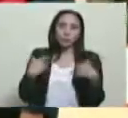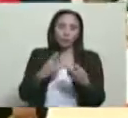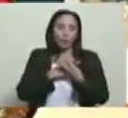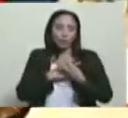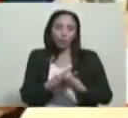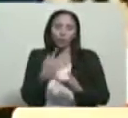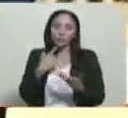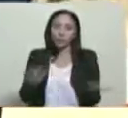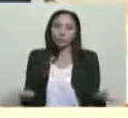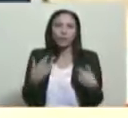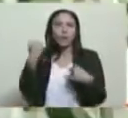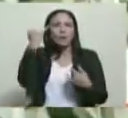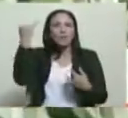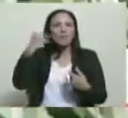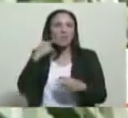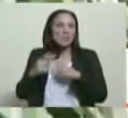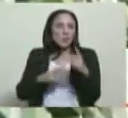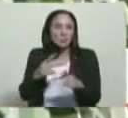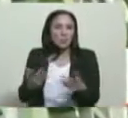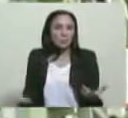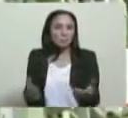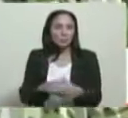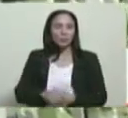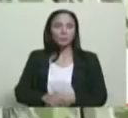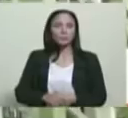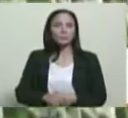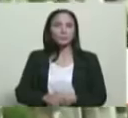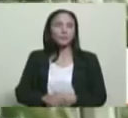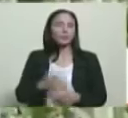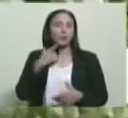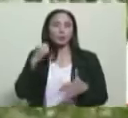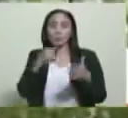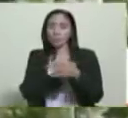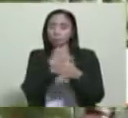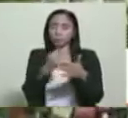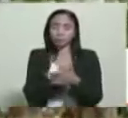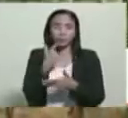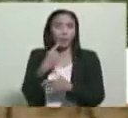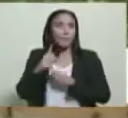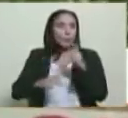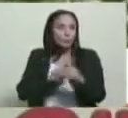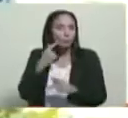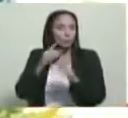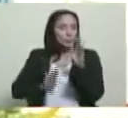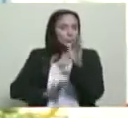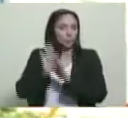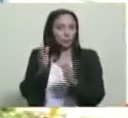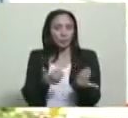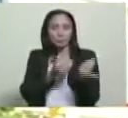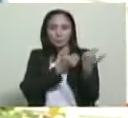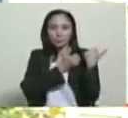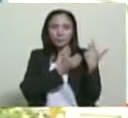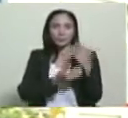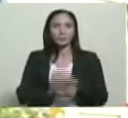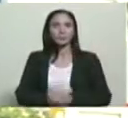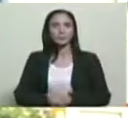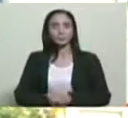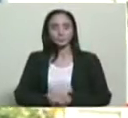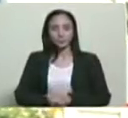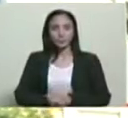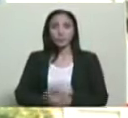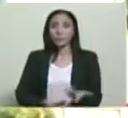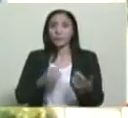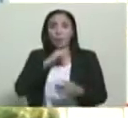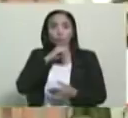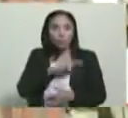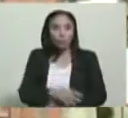vocación productiva. Una generación, presidente, que está a la vanguardia de la producción porque asumimos el reto de la patria, el reto histórico que